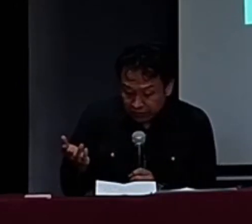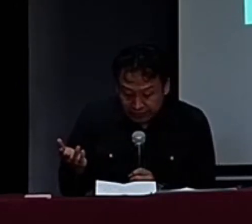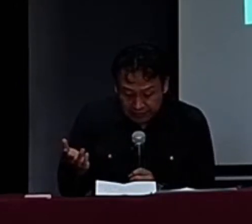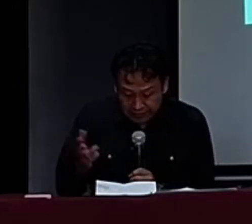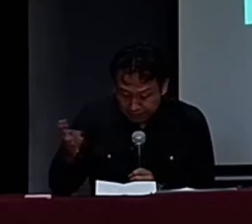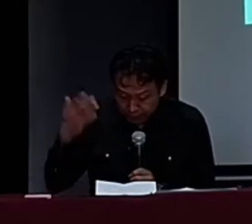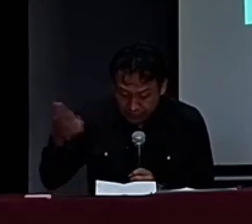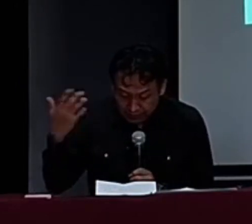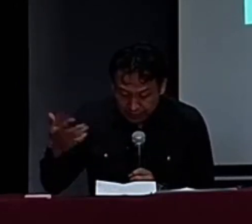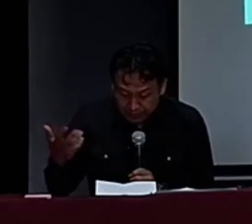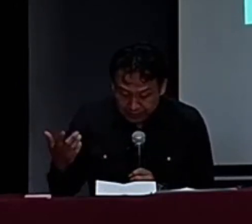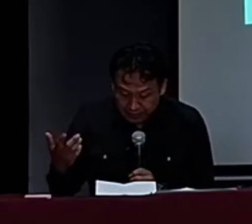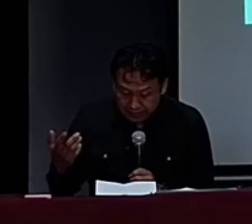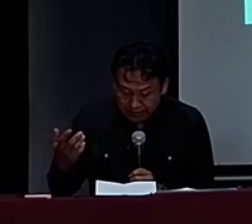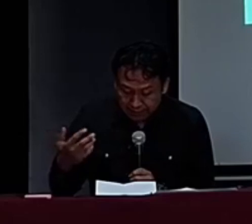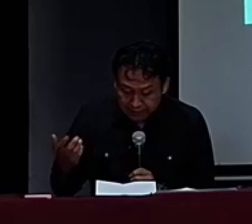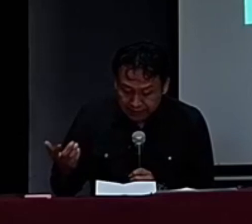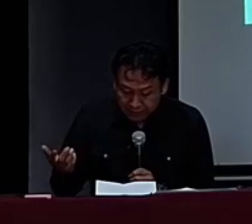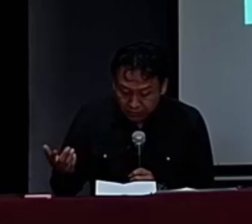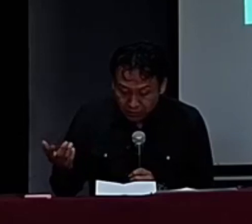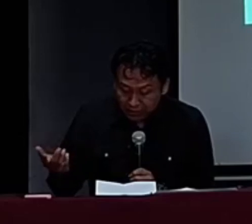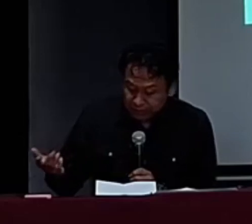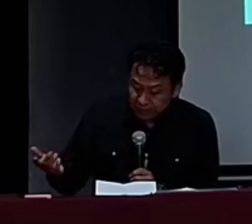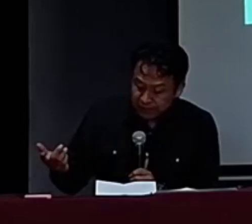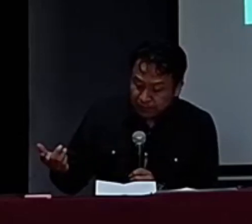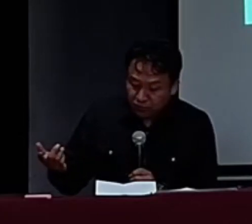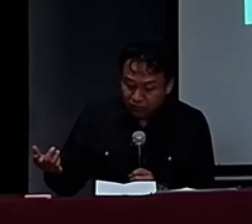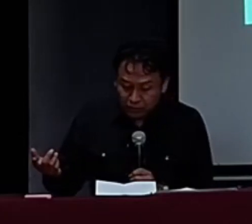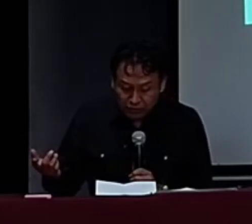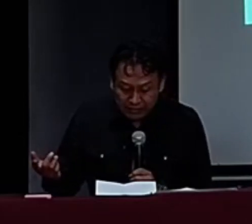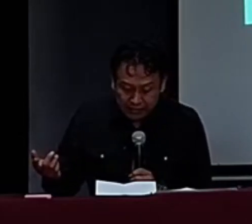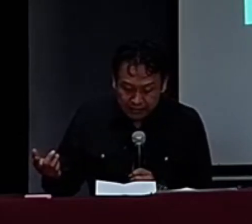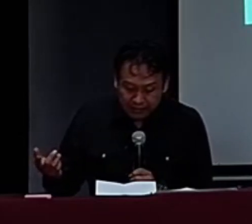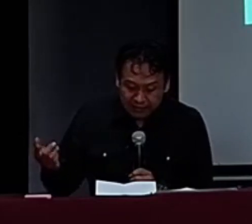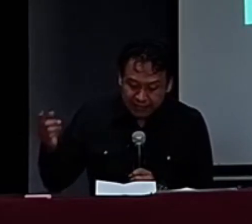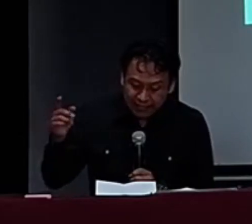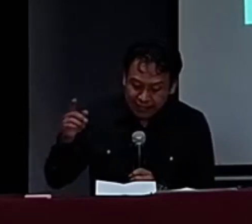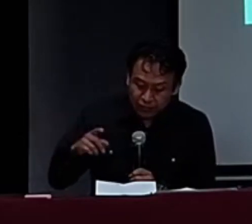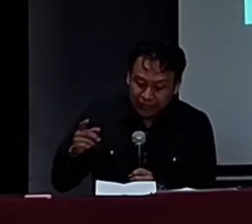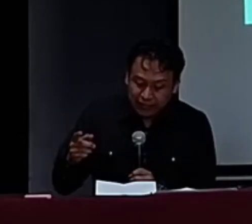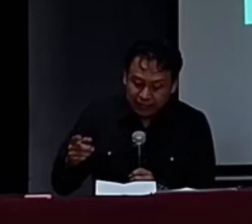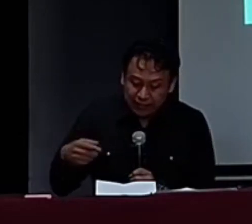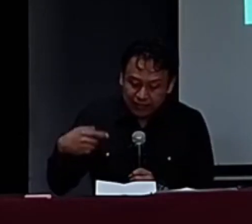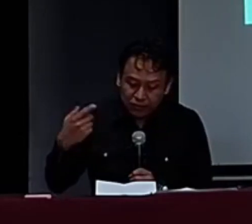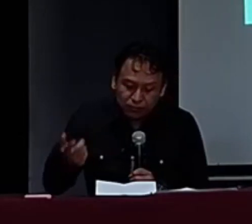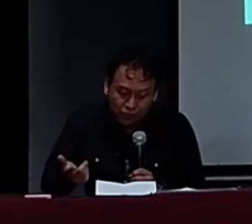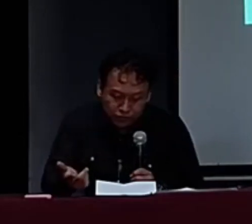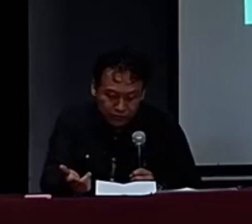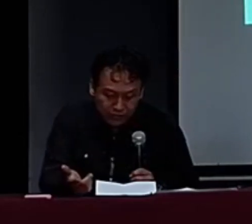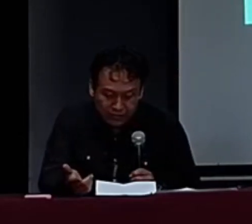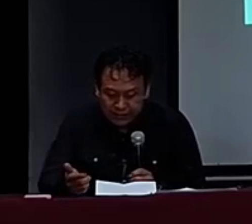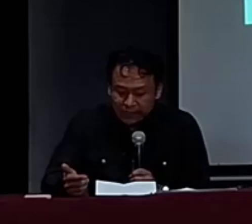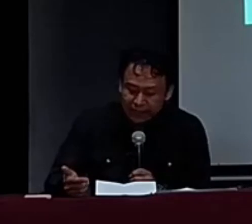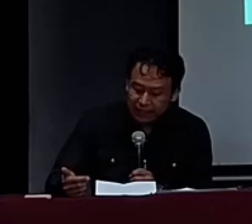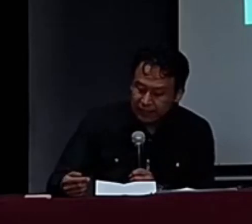digo, si no se generan, voy a repetir la frase anterior, lo que no entiende ese progre buenondita es que aquel acto de caridad de darnos